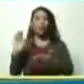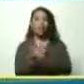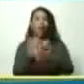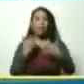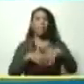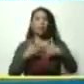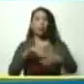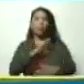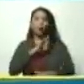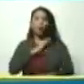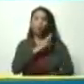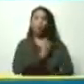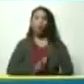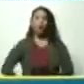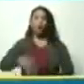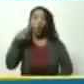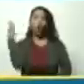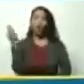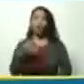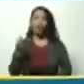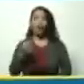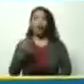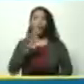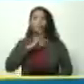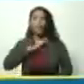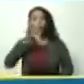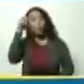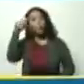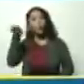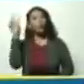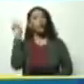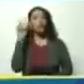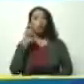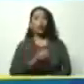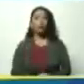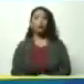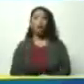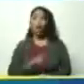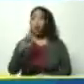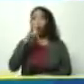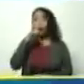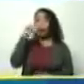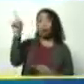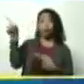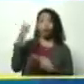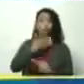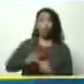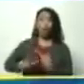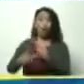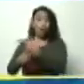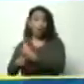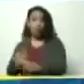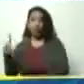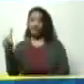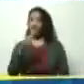CITGO a sus dueños originales que es el pueblo de Venezuela no es Nicolás Maduro el dueño de CITGO